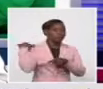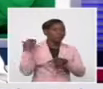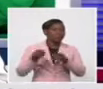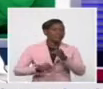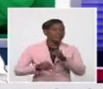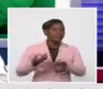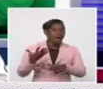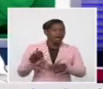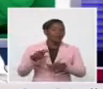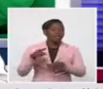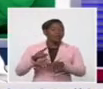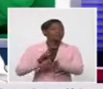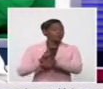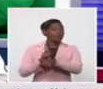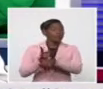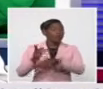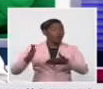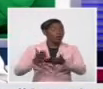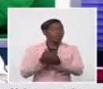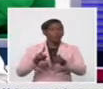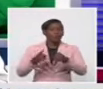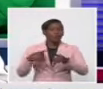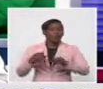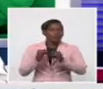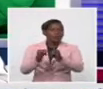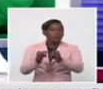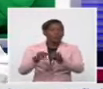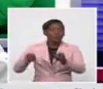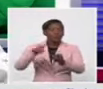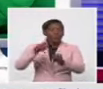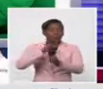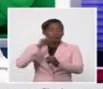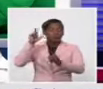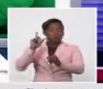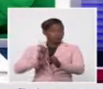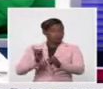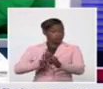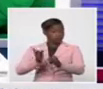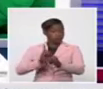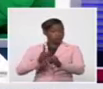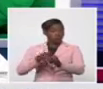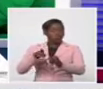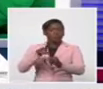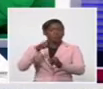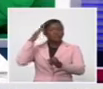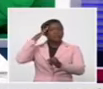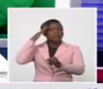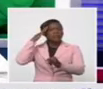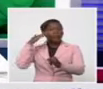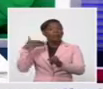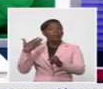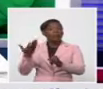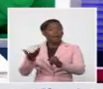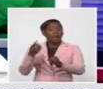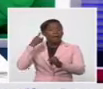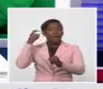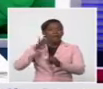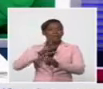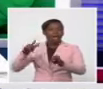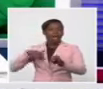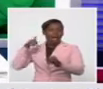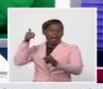digo no para crear más alarma, sino para crear la alarma necesaria para que todos